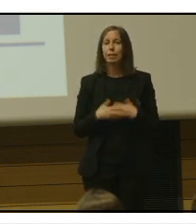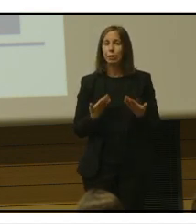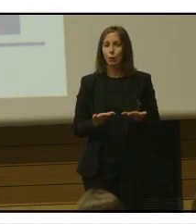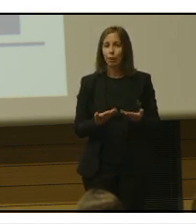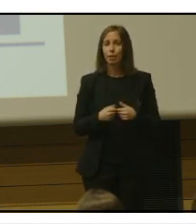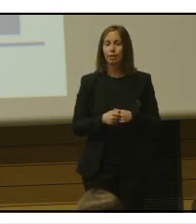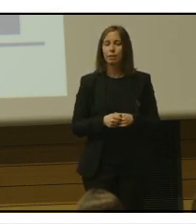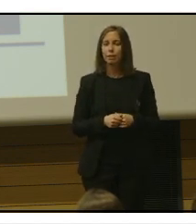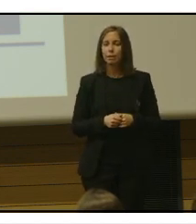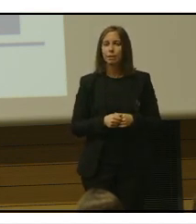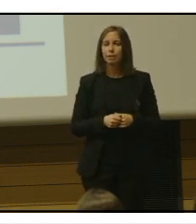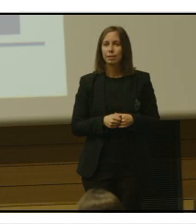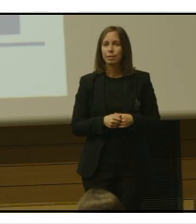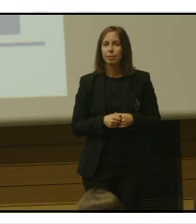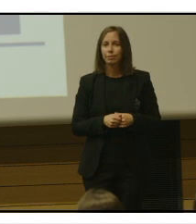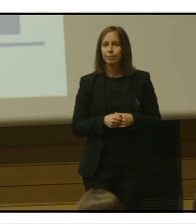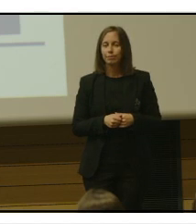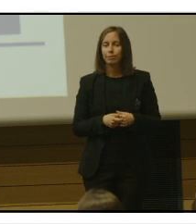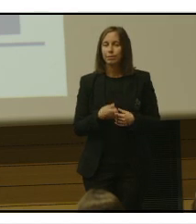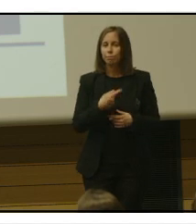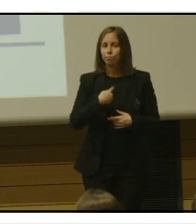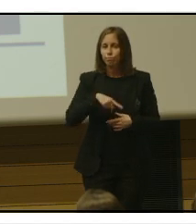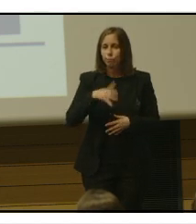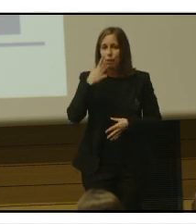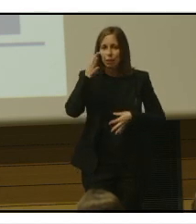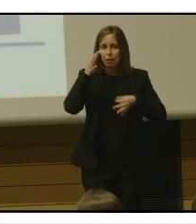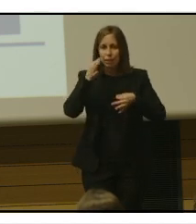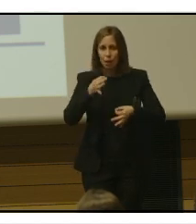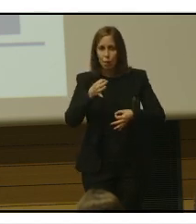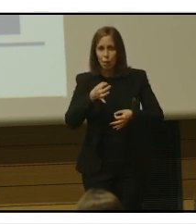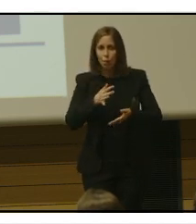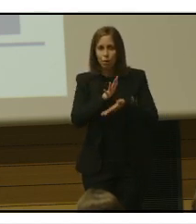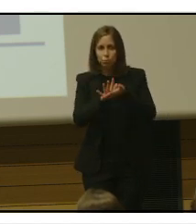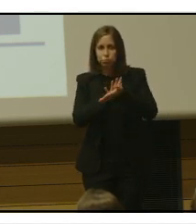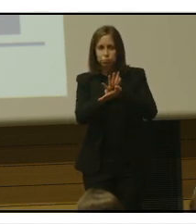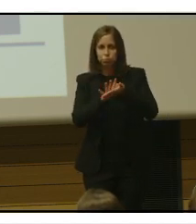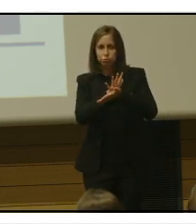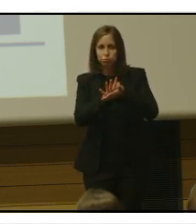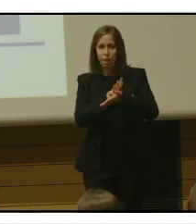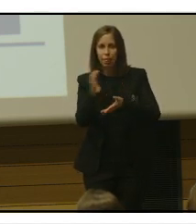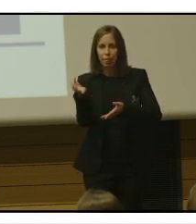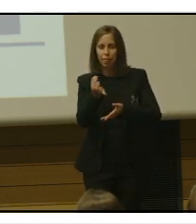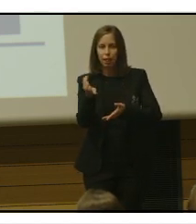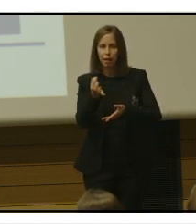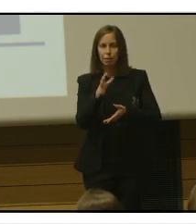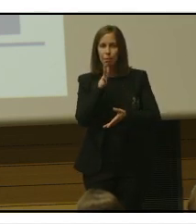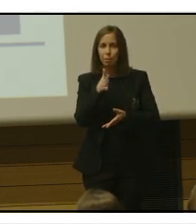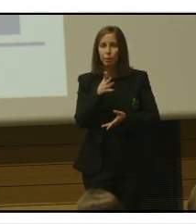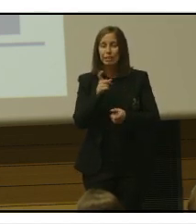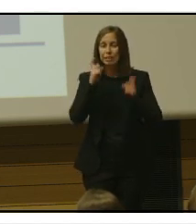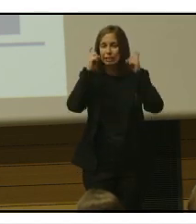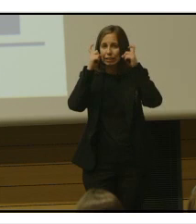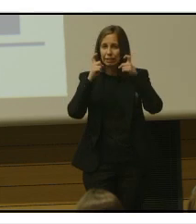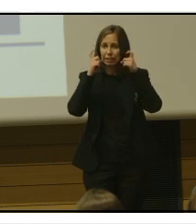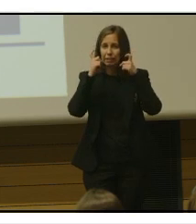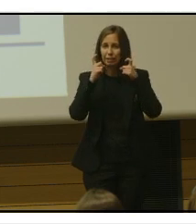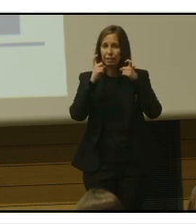ser, pues hay que estar muy seguro de lo que dice, de lo que se dice, porque siempre lo que se trata es de